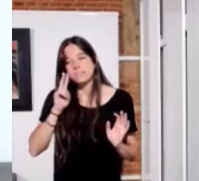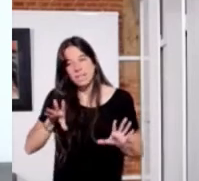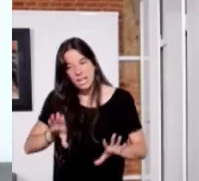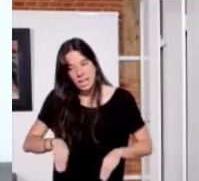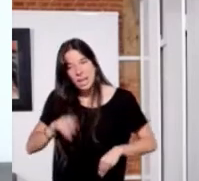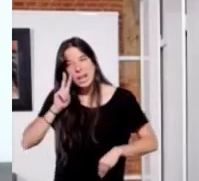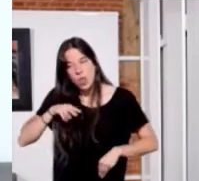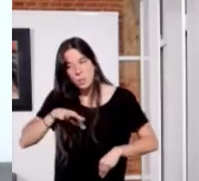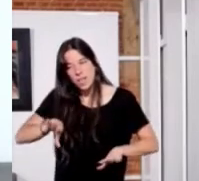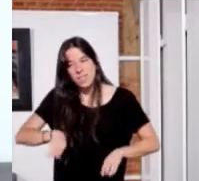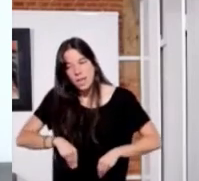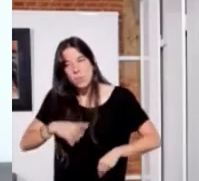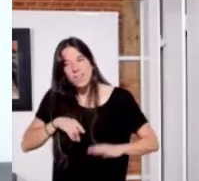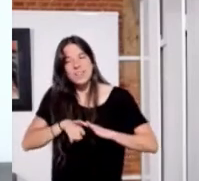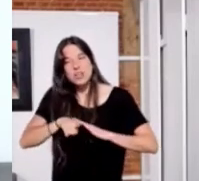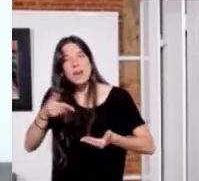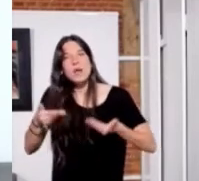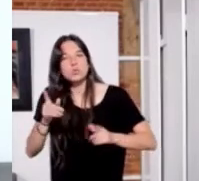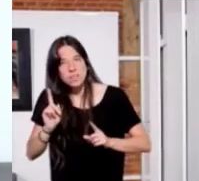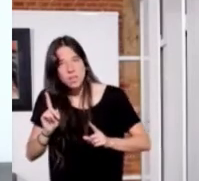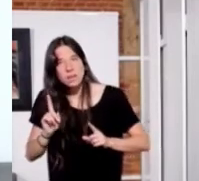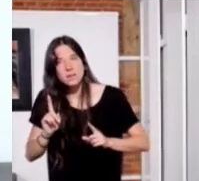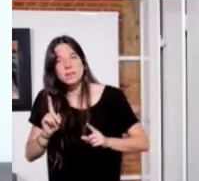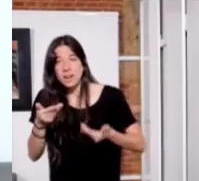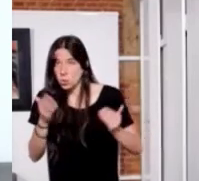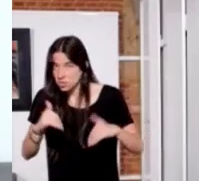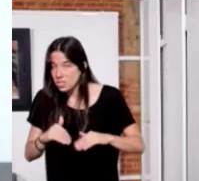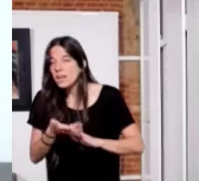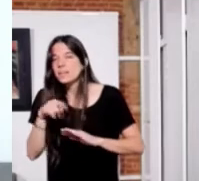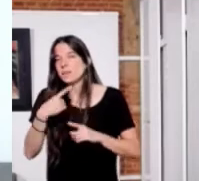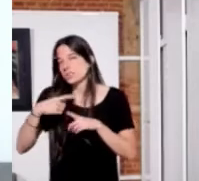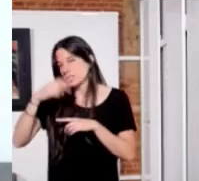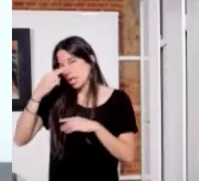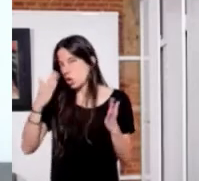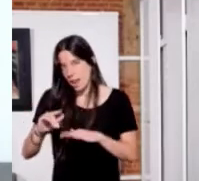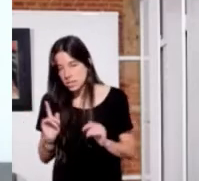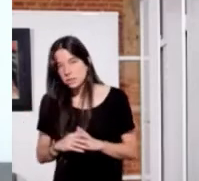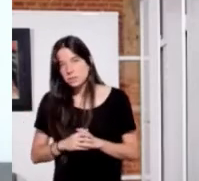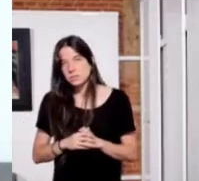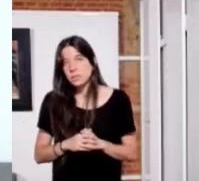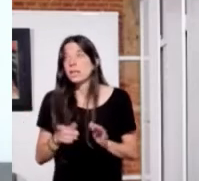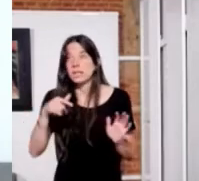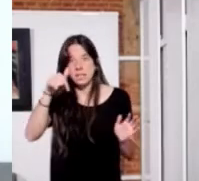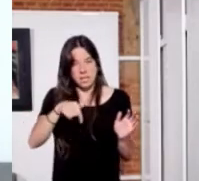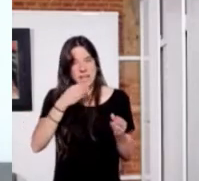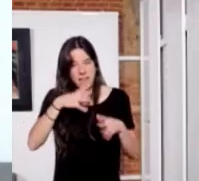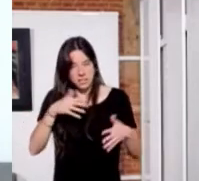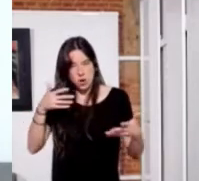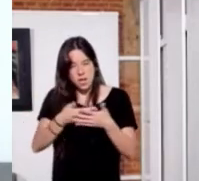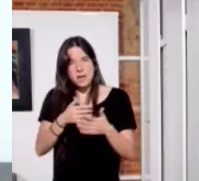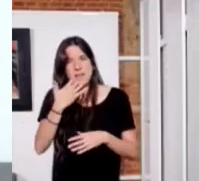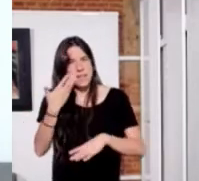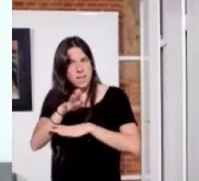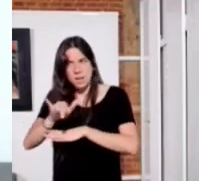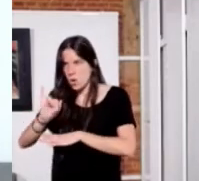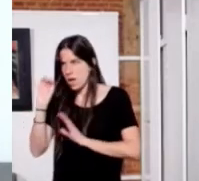puede gestionar la injusticia y lo intolerable. Y tenemos ejemplo en nuestra historia, tenemos ejemplo en la